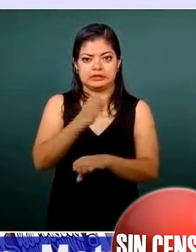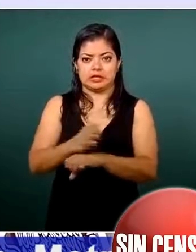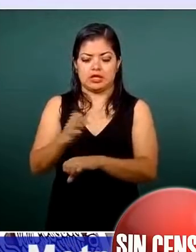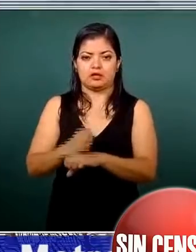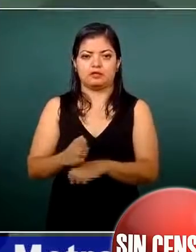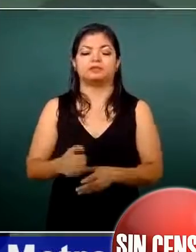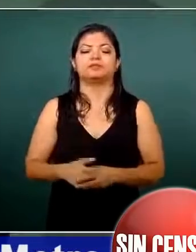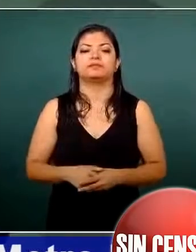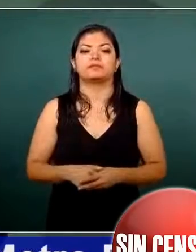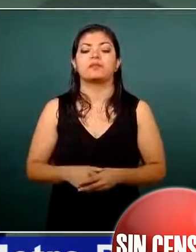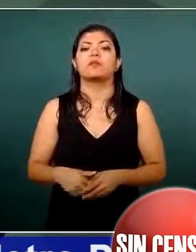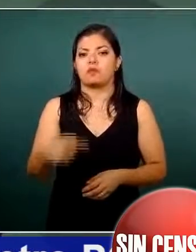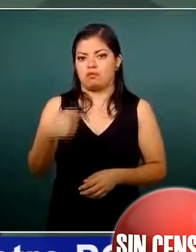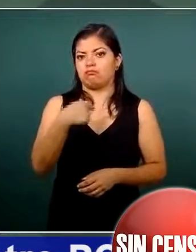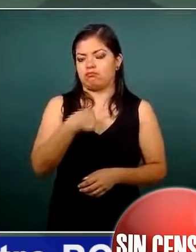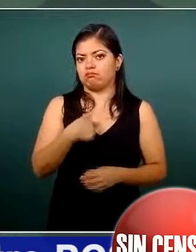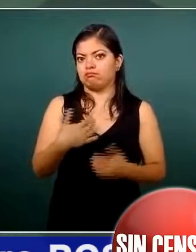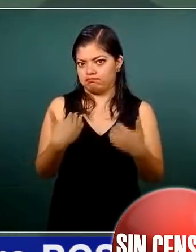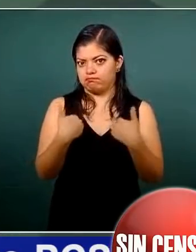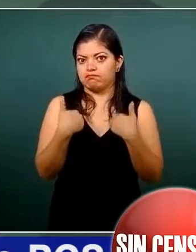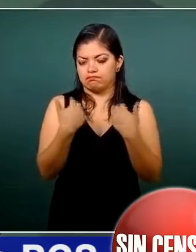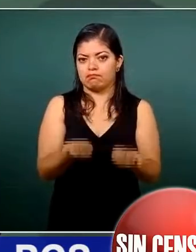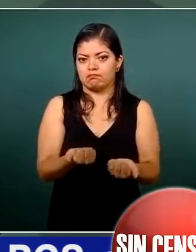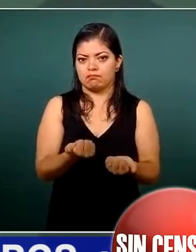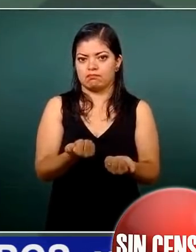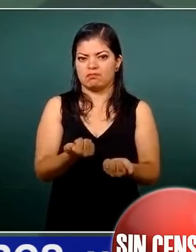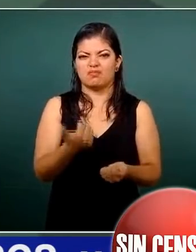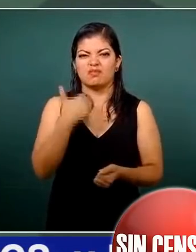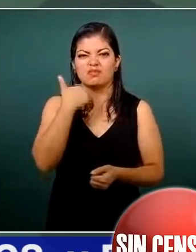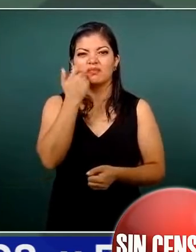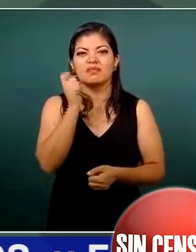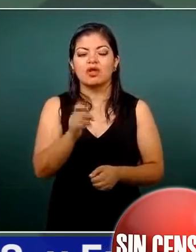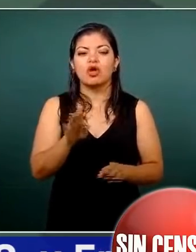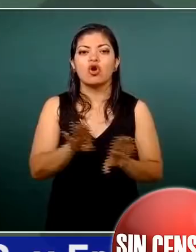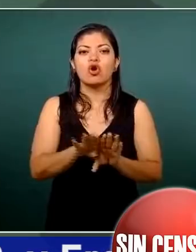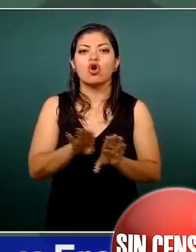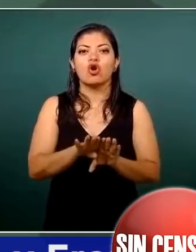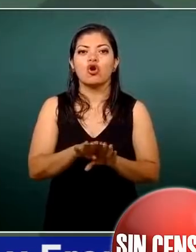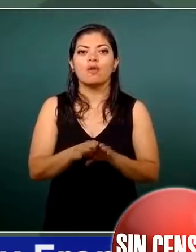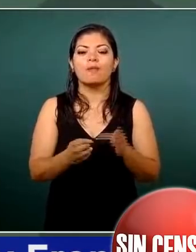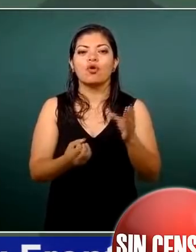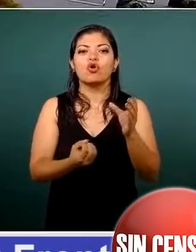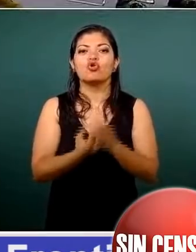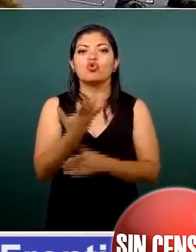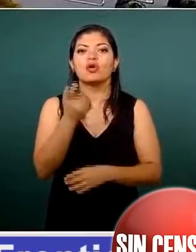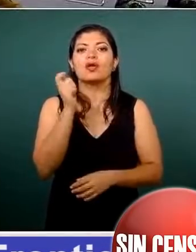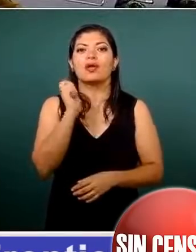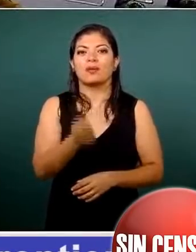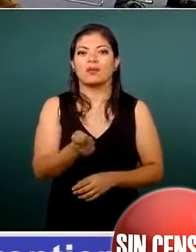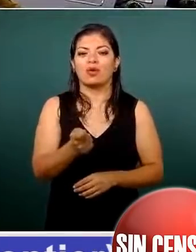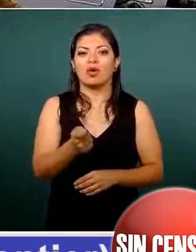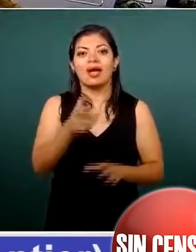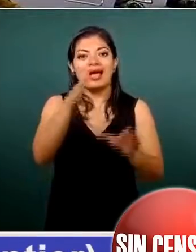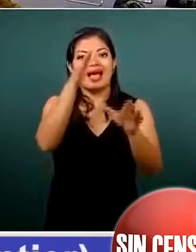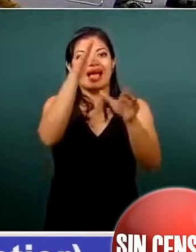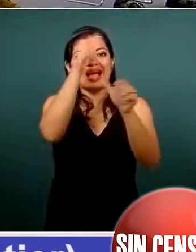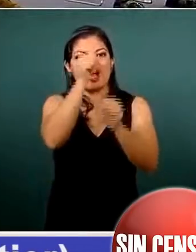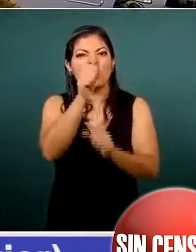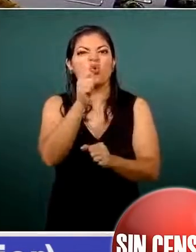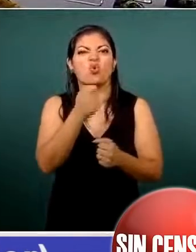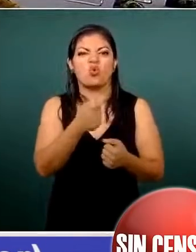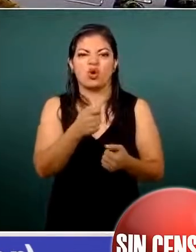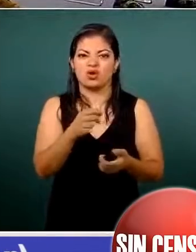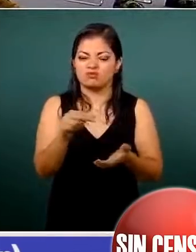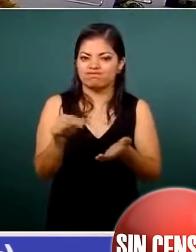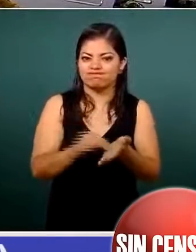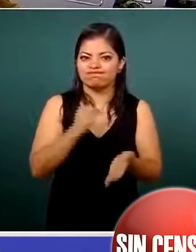Entiendo que lo que se busca es un nuevo pacto fiscal para que